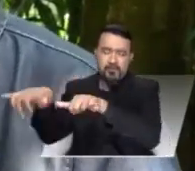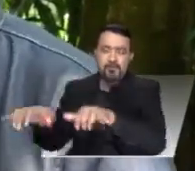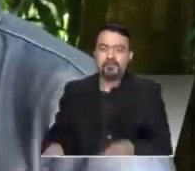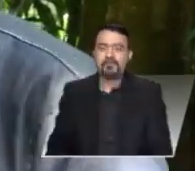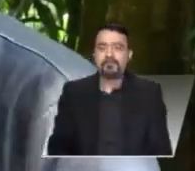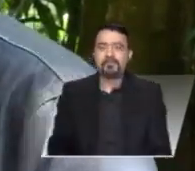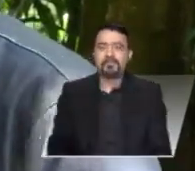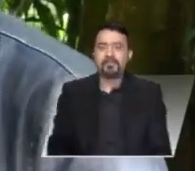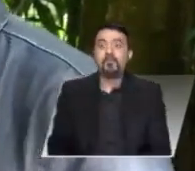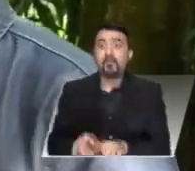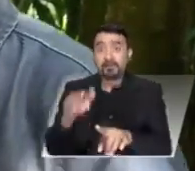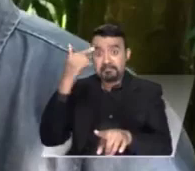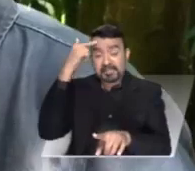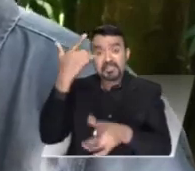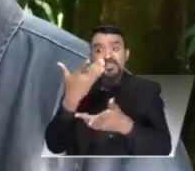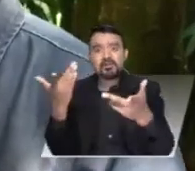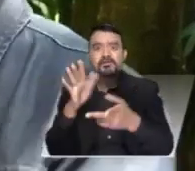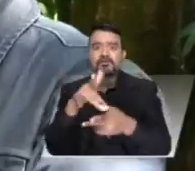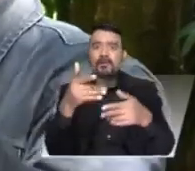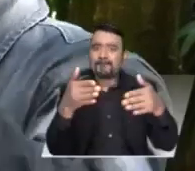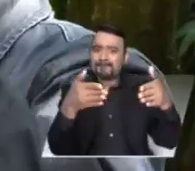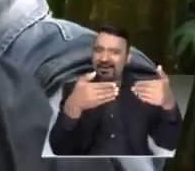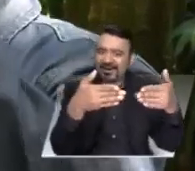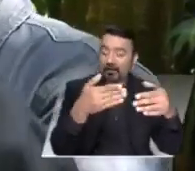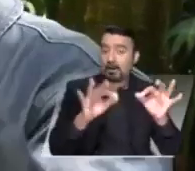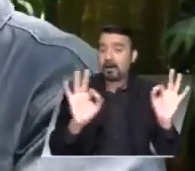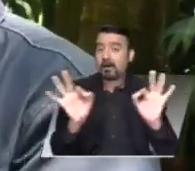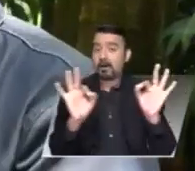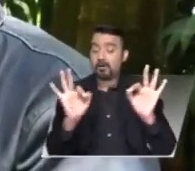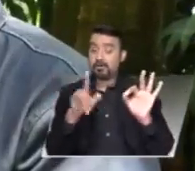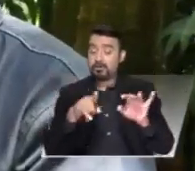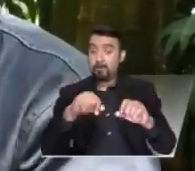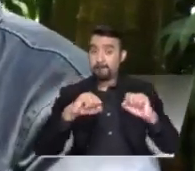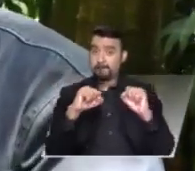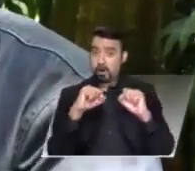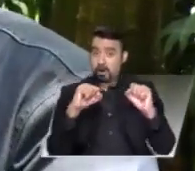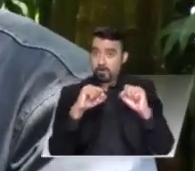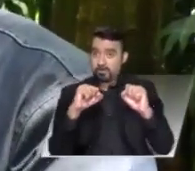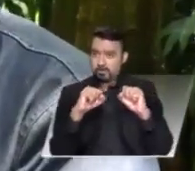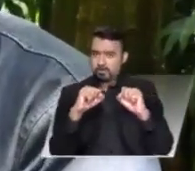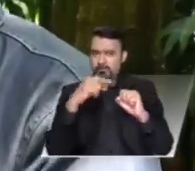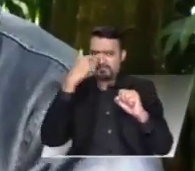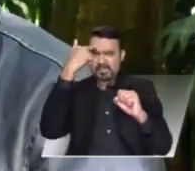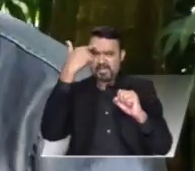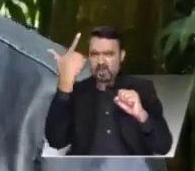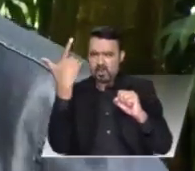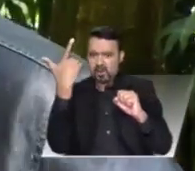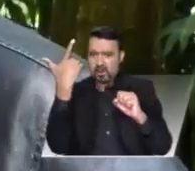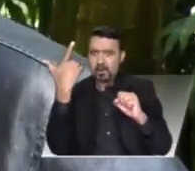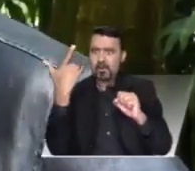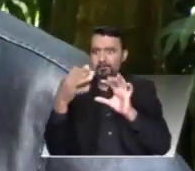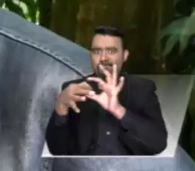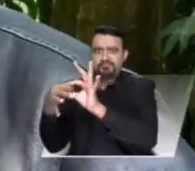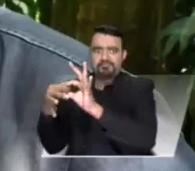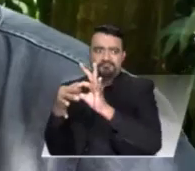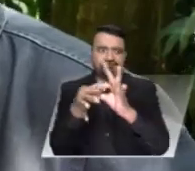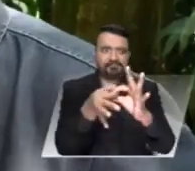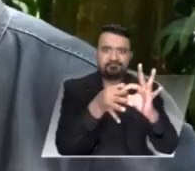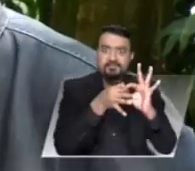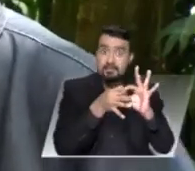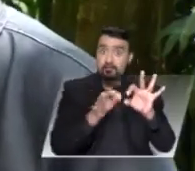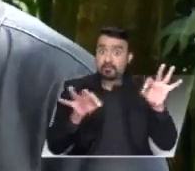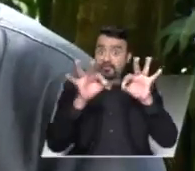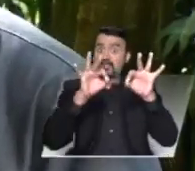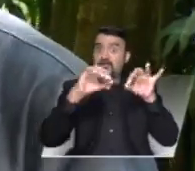en Panamá, con El Dorado en Bogotá, lo que configuraría una especie de red de tres grandes hubs aeroportuarios en el centro